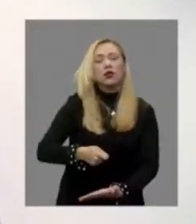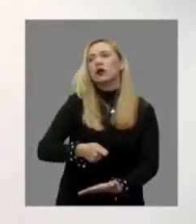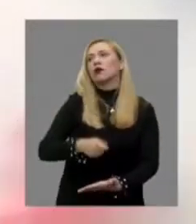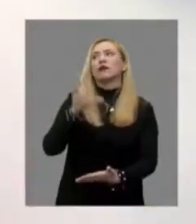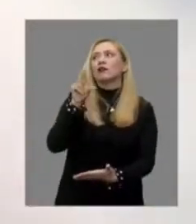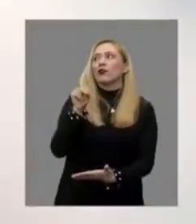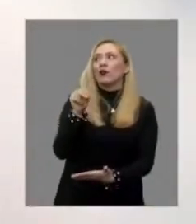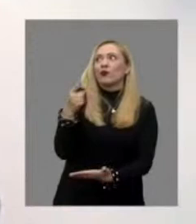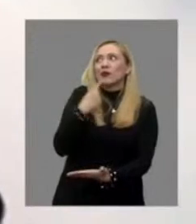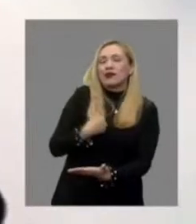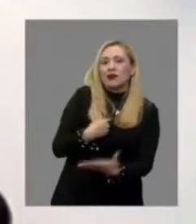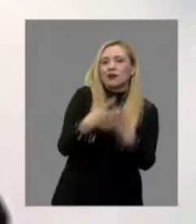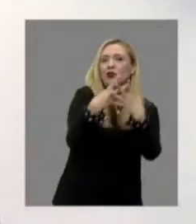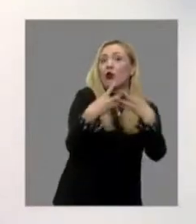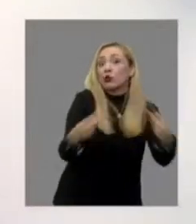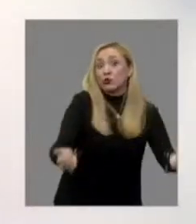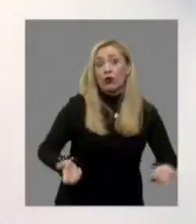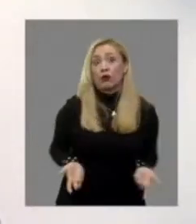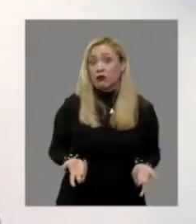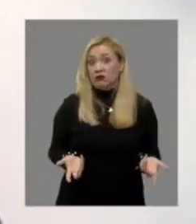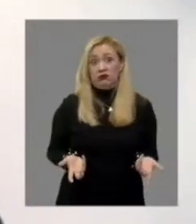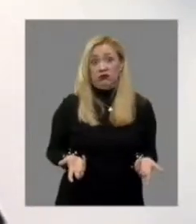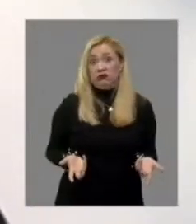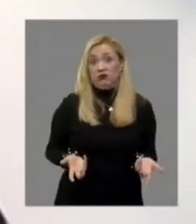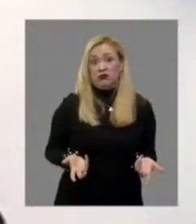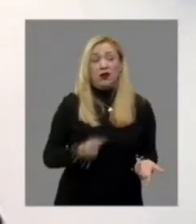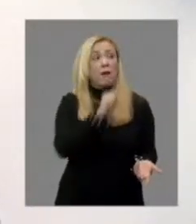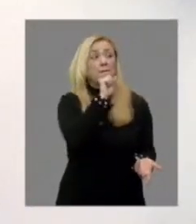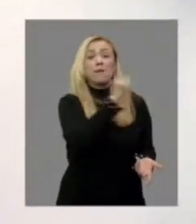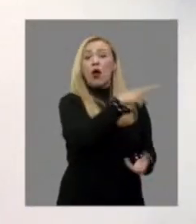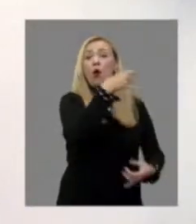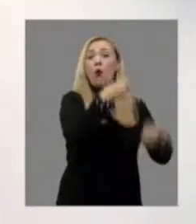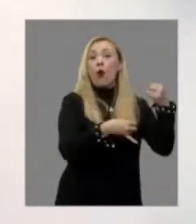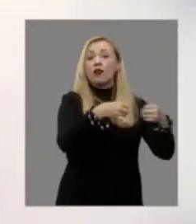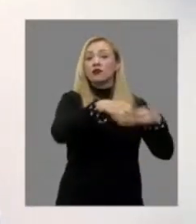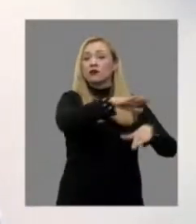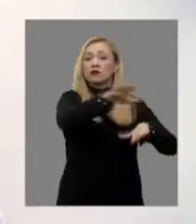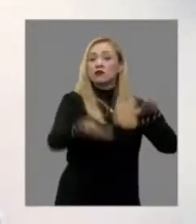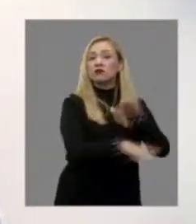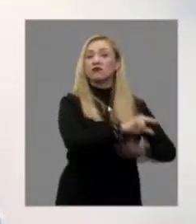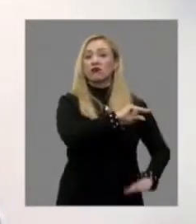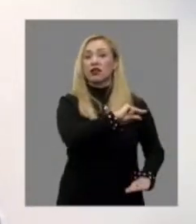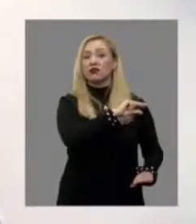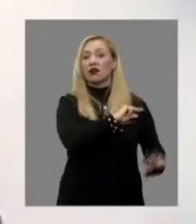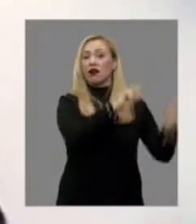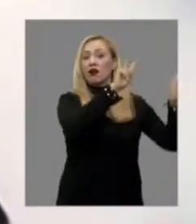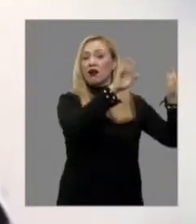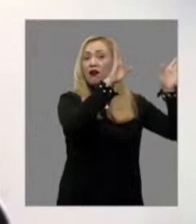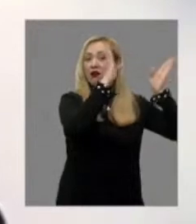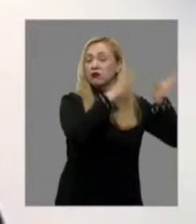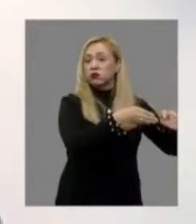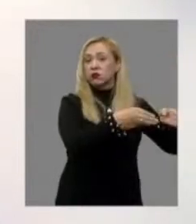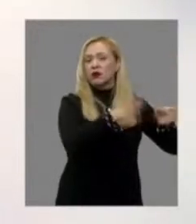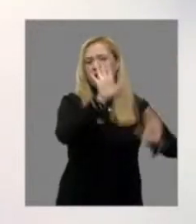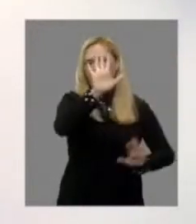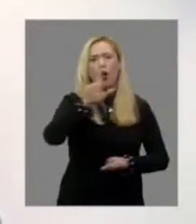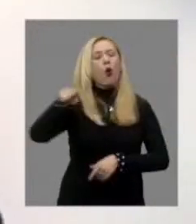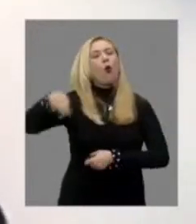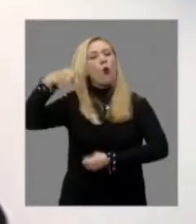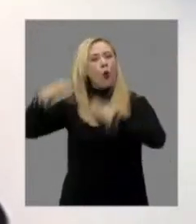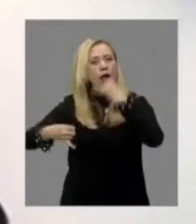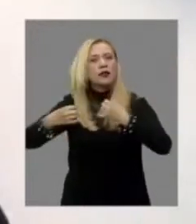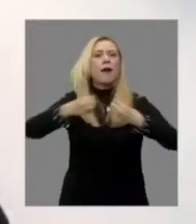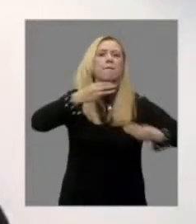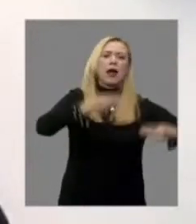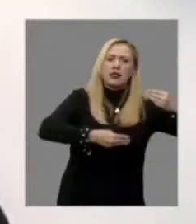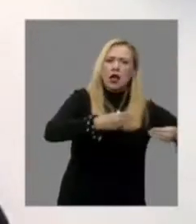al juzgador, y eso sucede también con el juez de distrito. Tiene que tomar en cuenta que el juzgador, jueces, magistrados